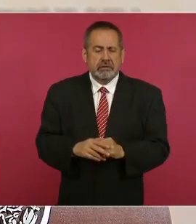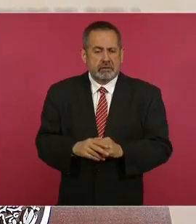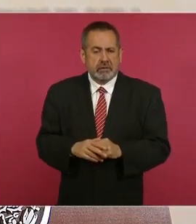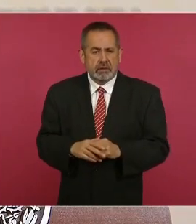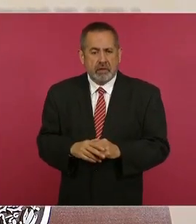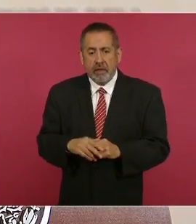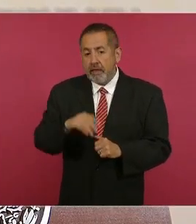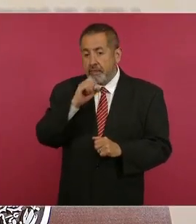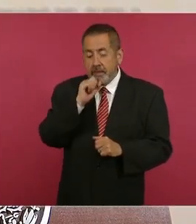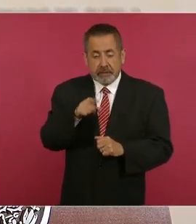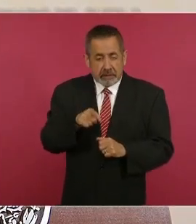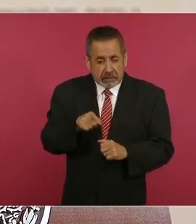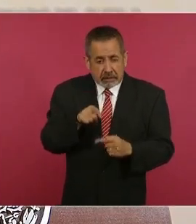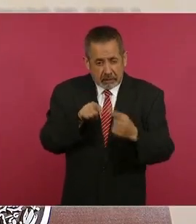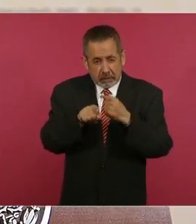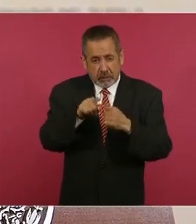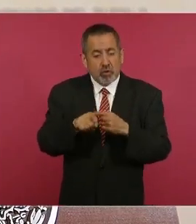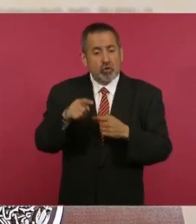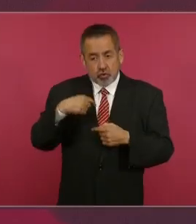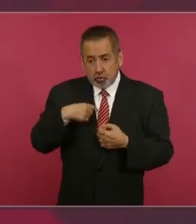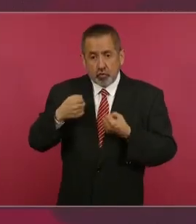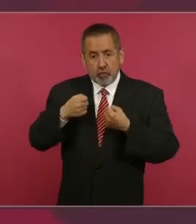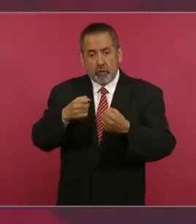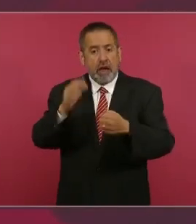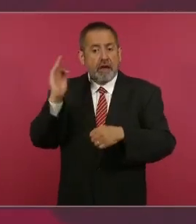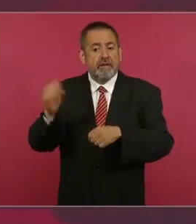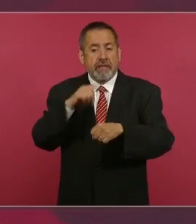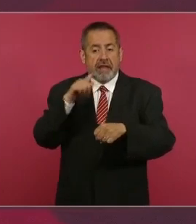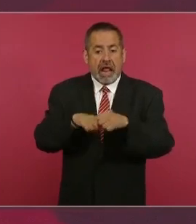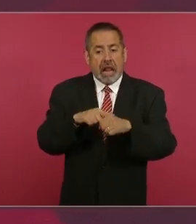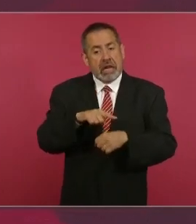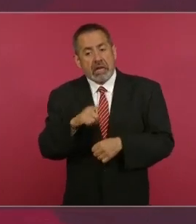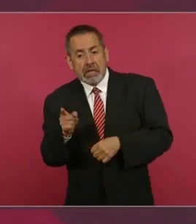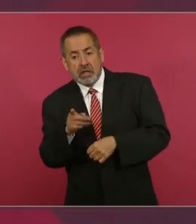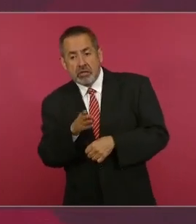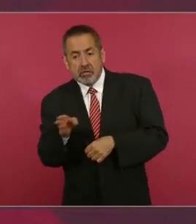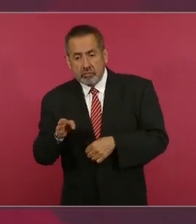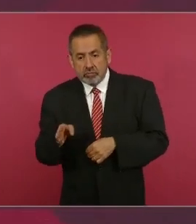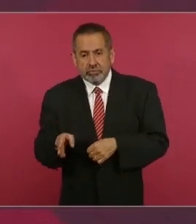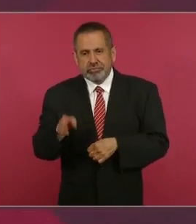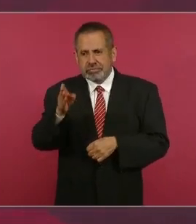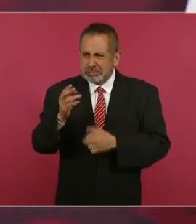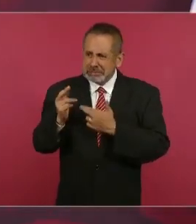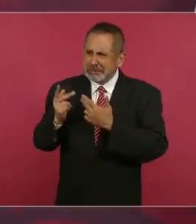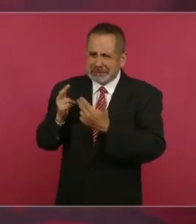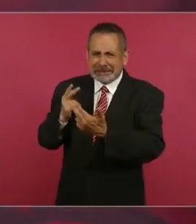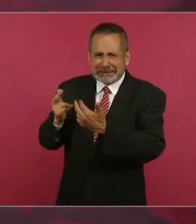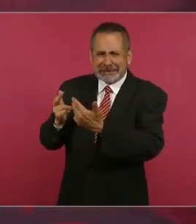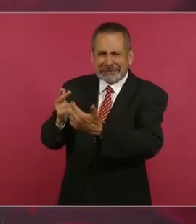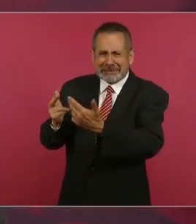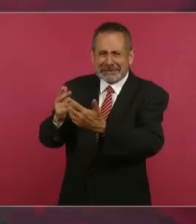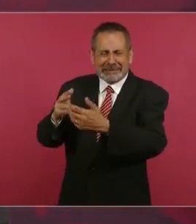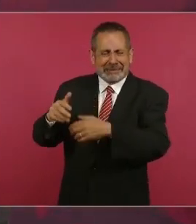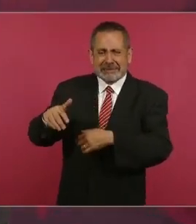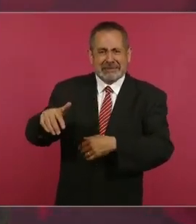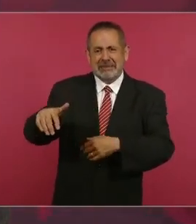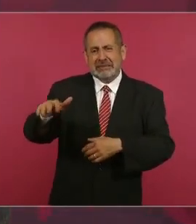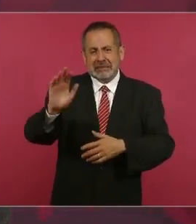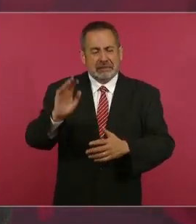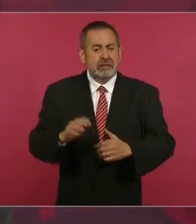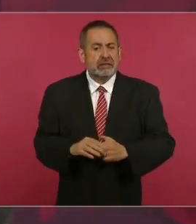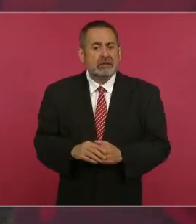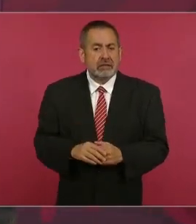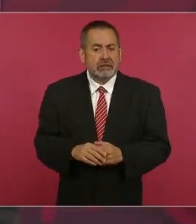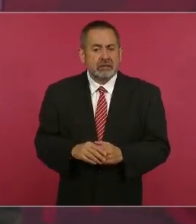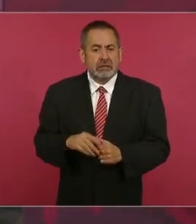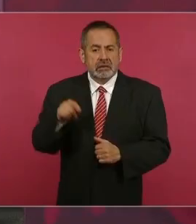nos fuimos por la carretera federal, y ahí hay muchos daños porque